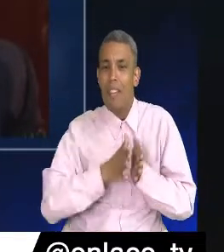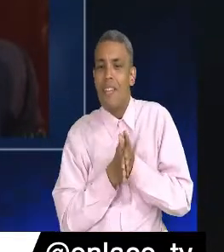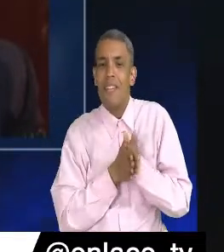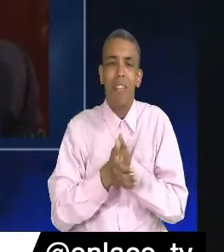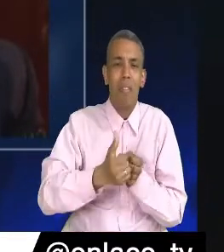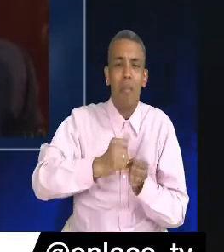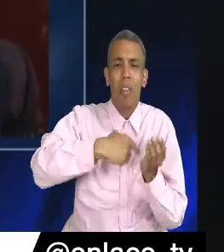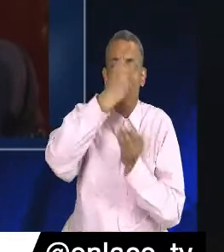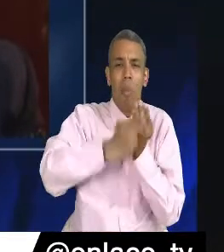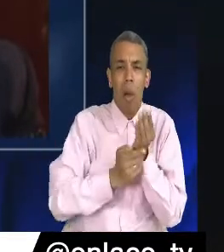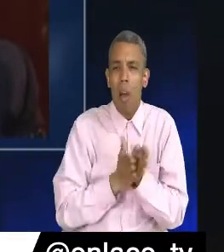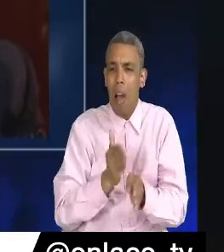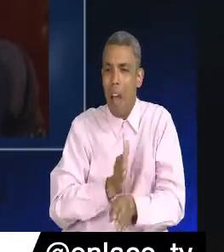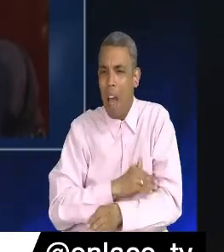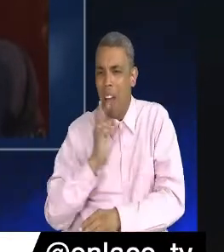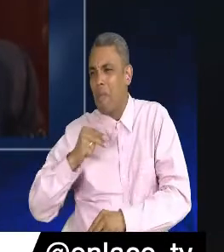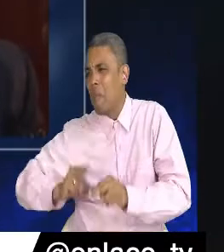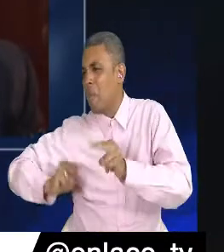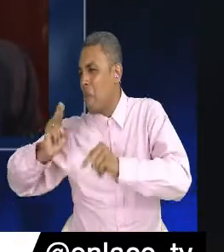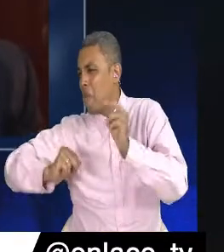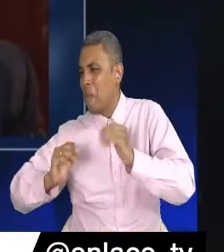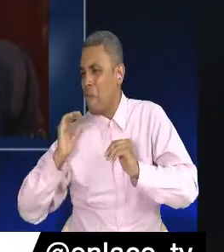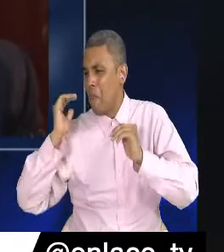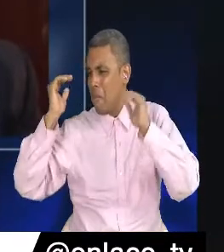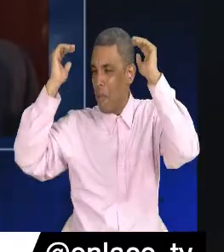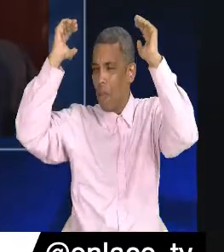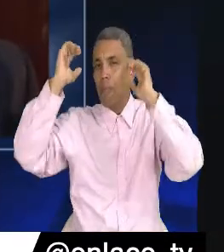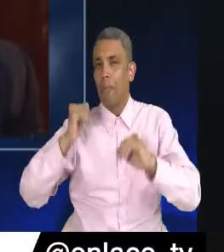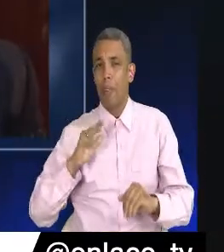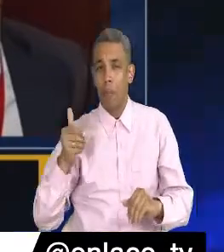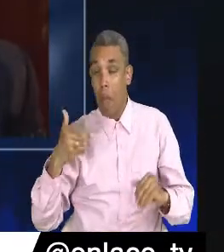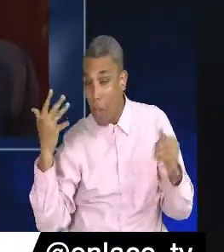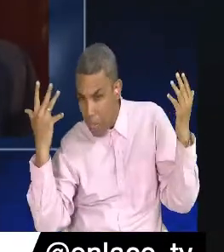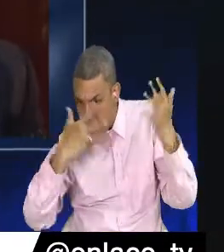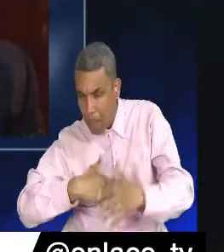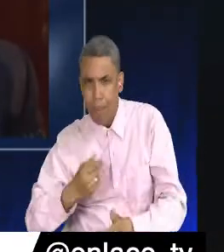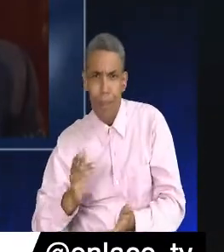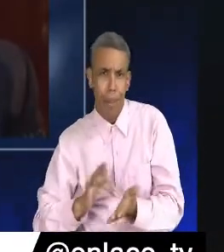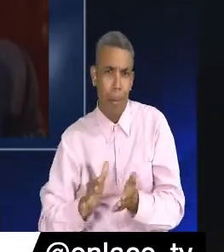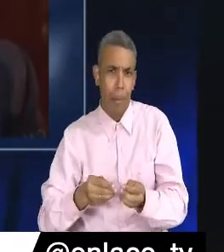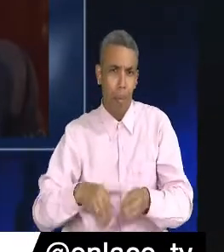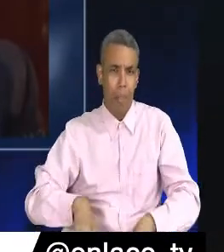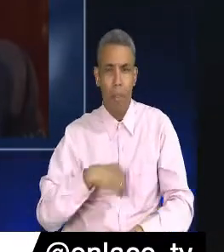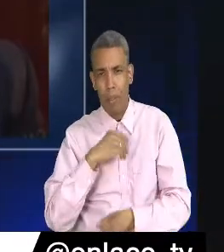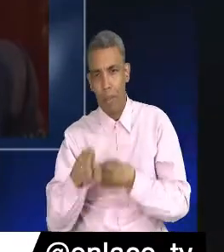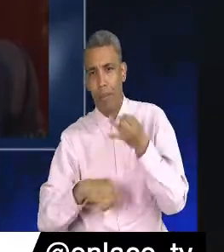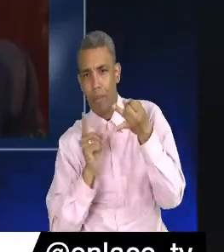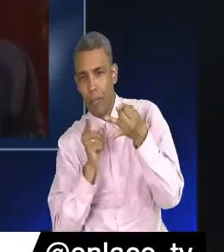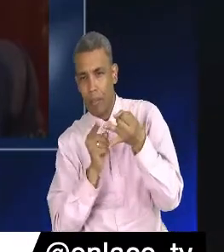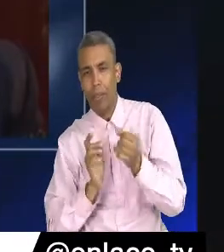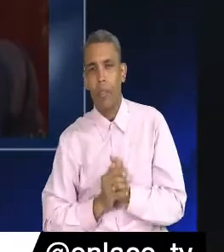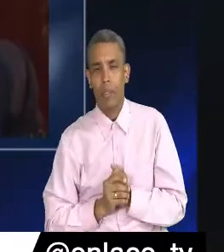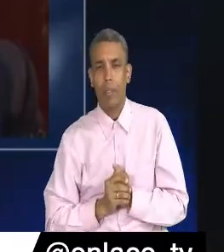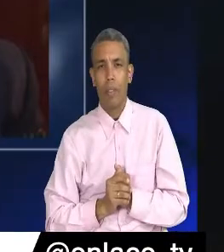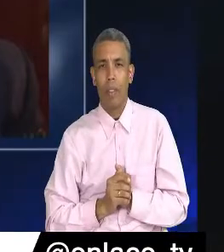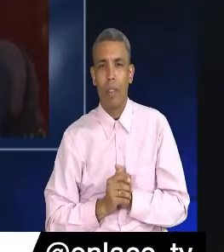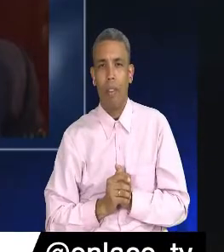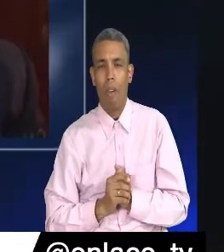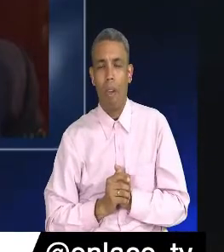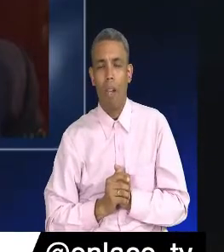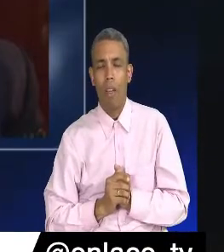empresarios, constructores. El segundo portazo fue cuando pedimos la declaratoria de la emergencia económica ante la depresión que